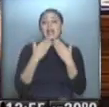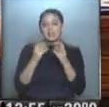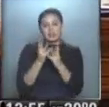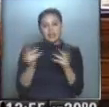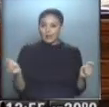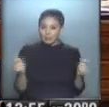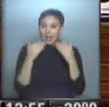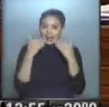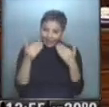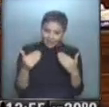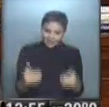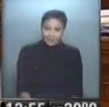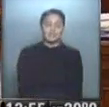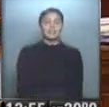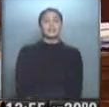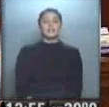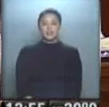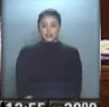terminado. Muchas gracias.